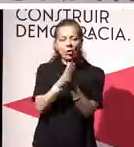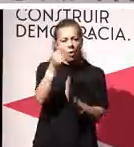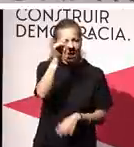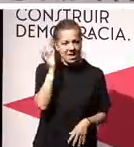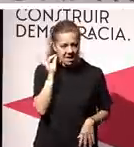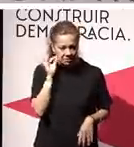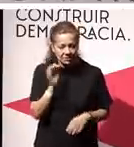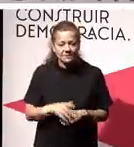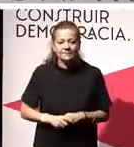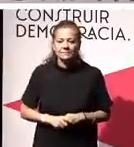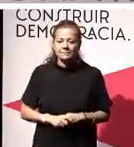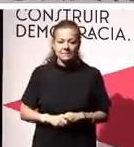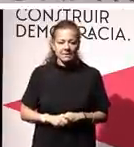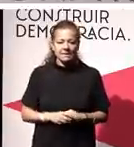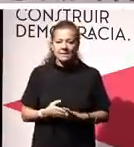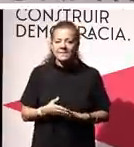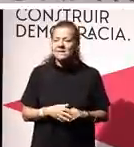compañeras.